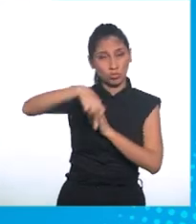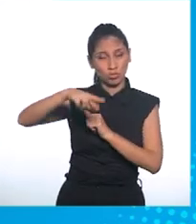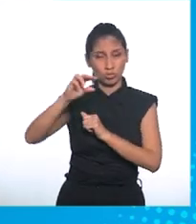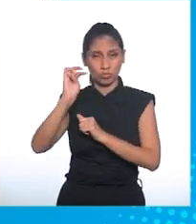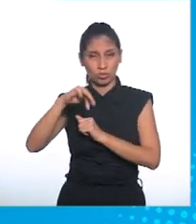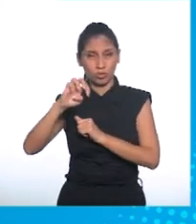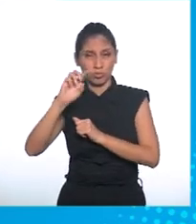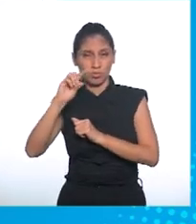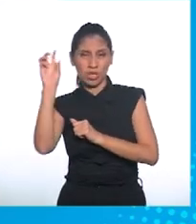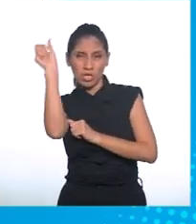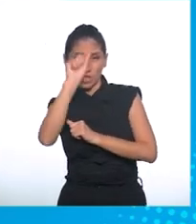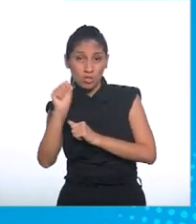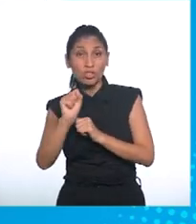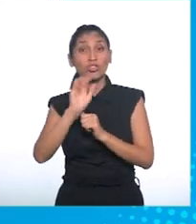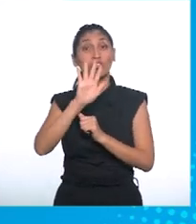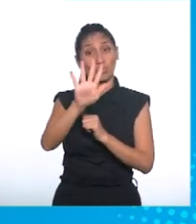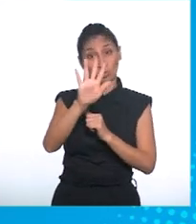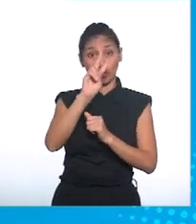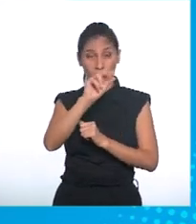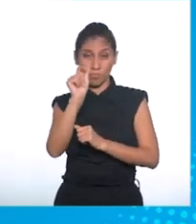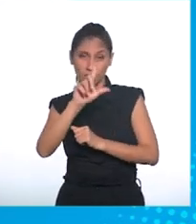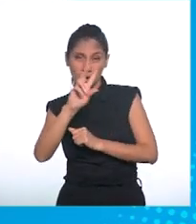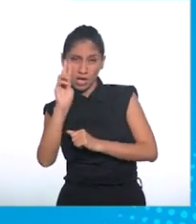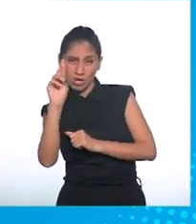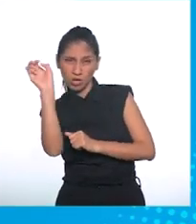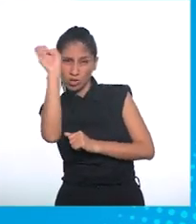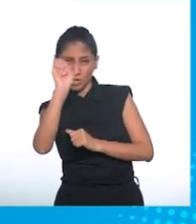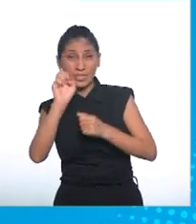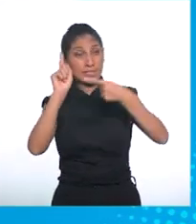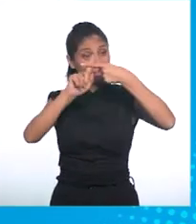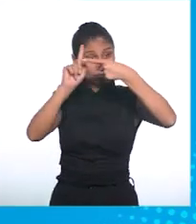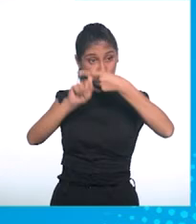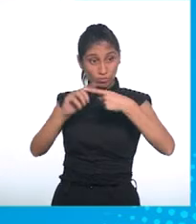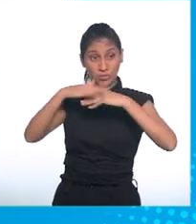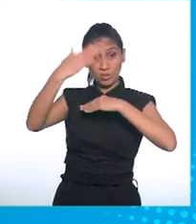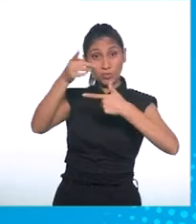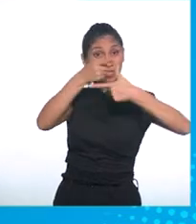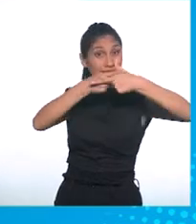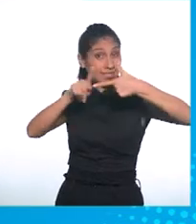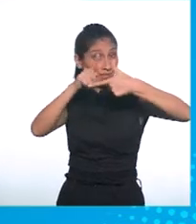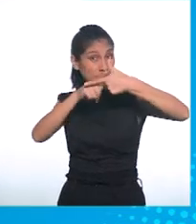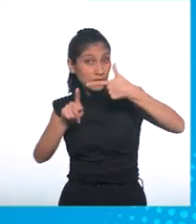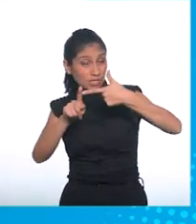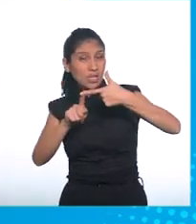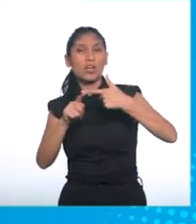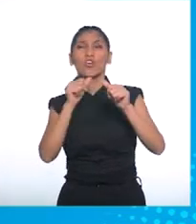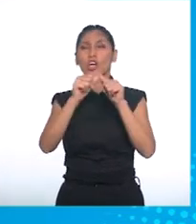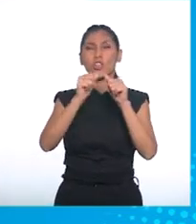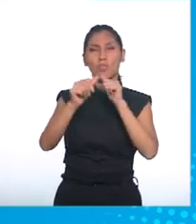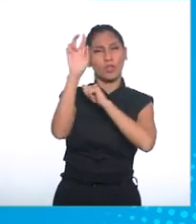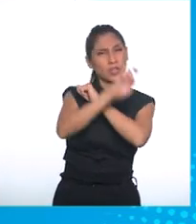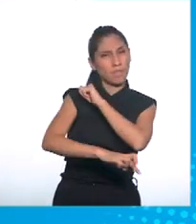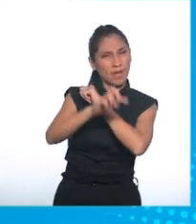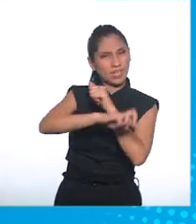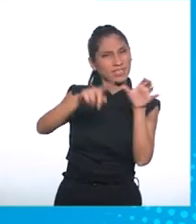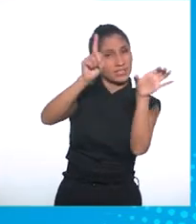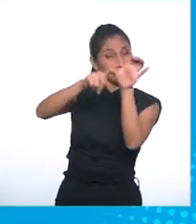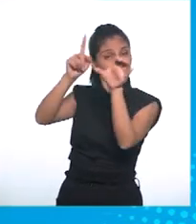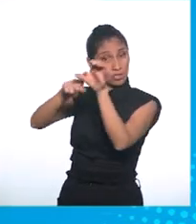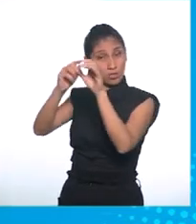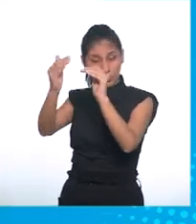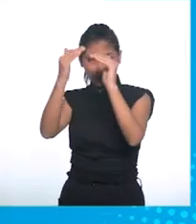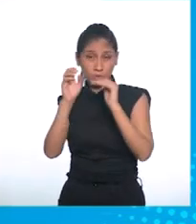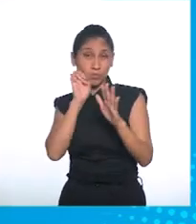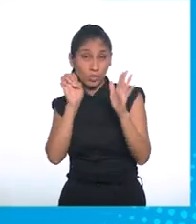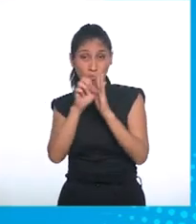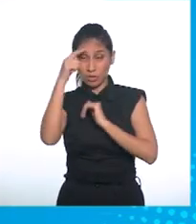sus valores y dividirlo entre la cantidad total de países participantes. En este caso, los 12 países